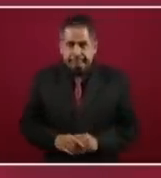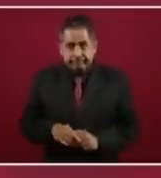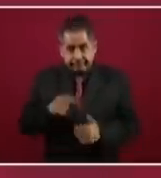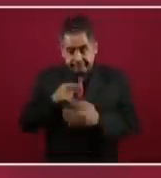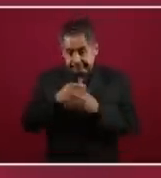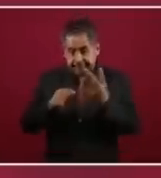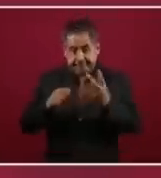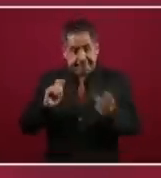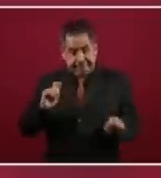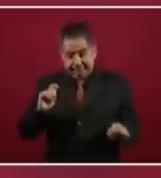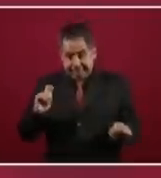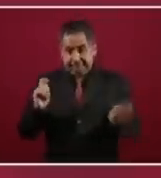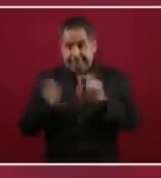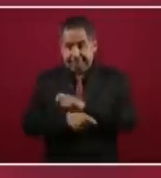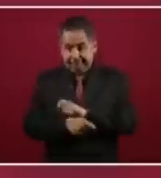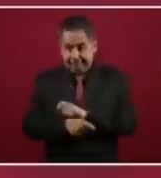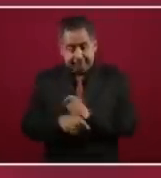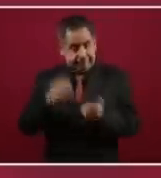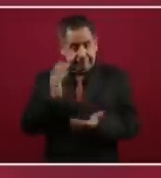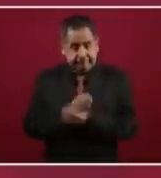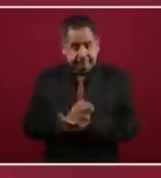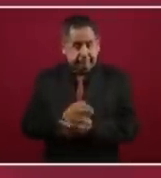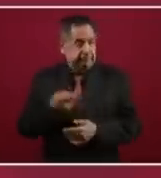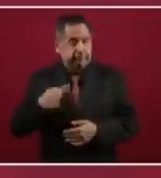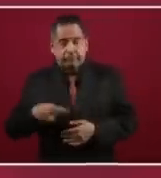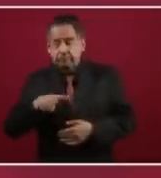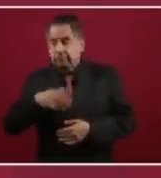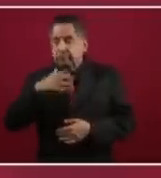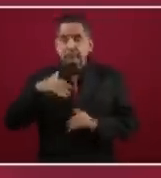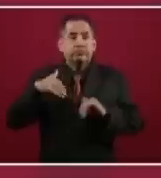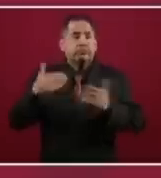eso, pues todos los ciudadanos